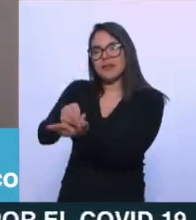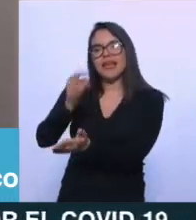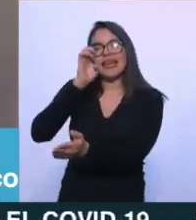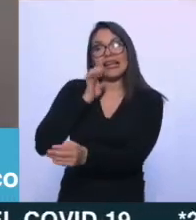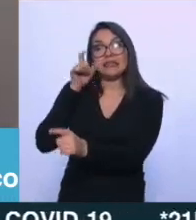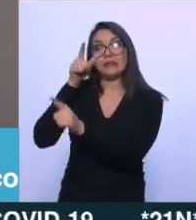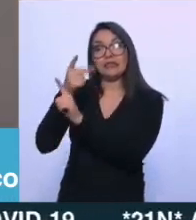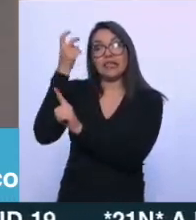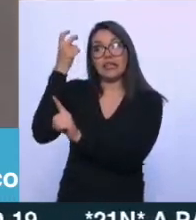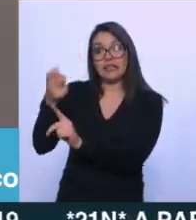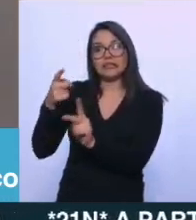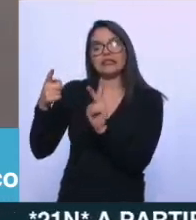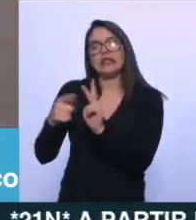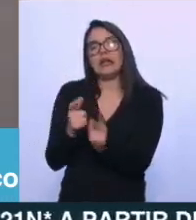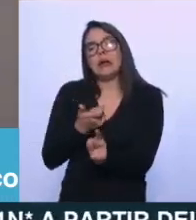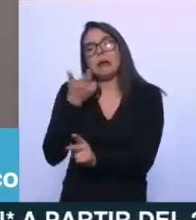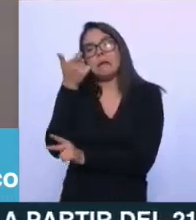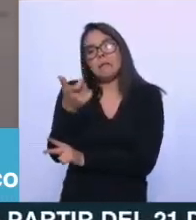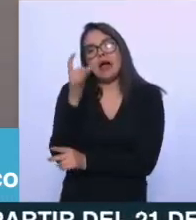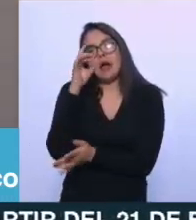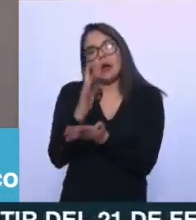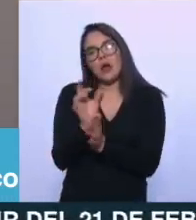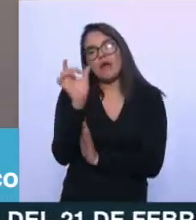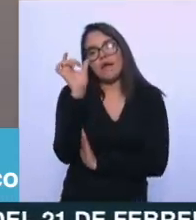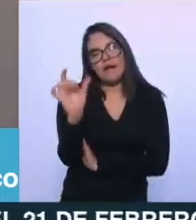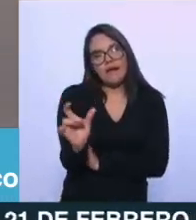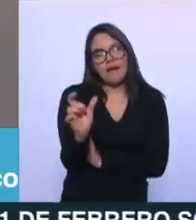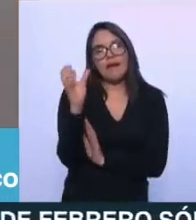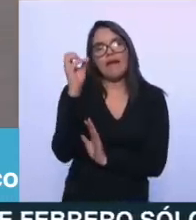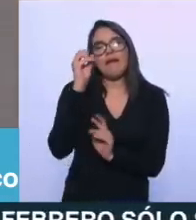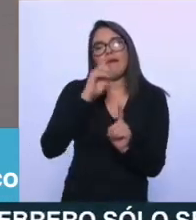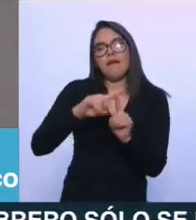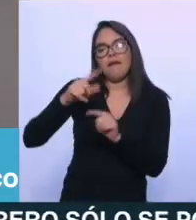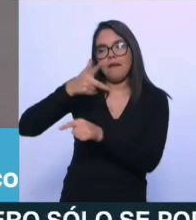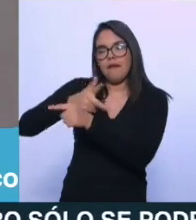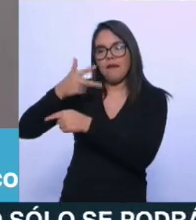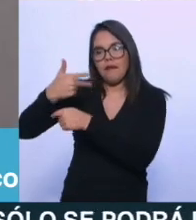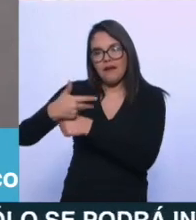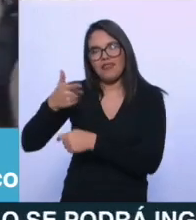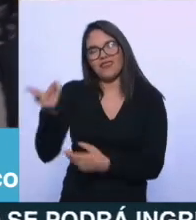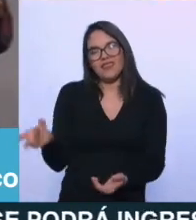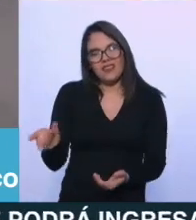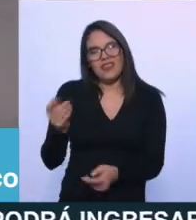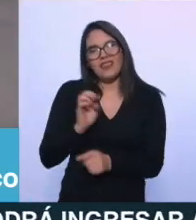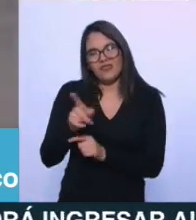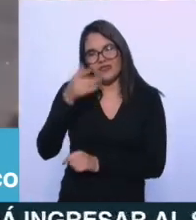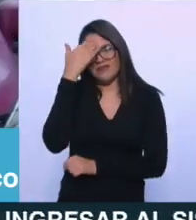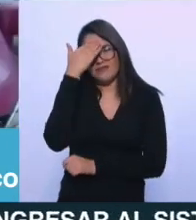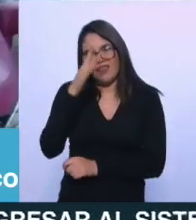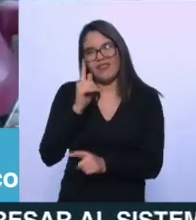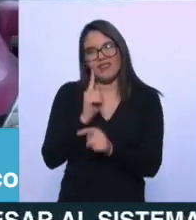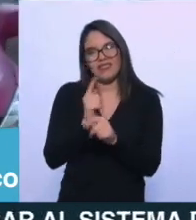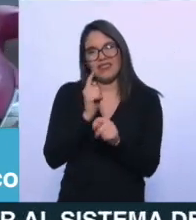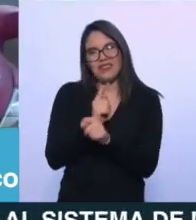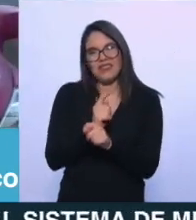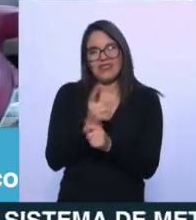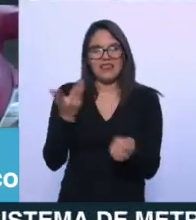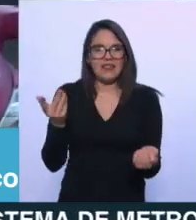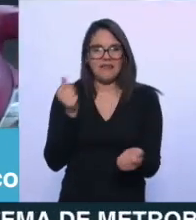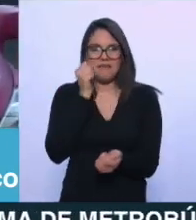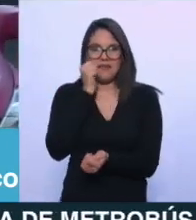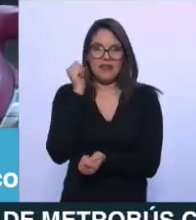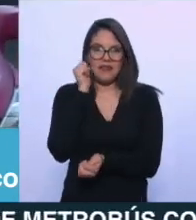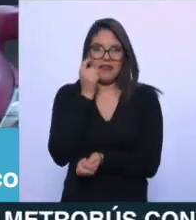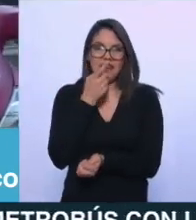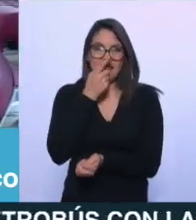única. Federico, pero dinos, sí, claro. ¿A dónde vamos? ¿A dónde vamos aquí? Porque está complicado, hay mucha mafia, sabemos, en el transporte. Ayer nos extorsionaron diciendo que iban